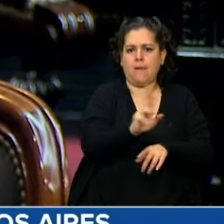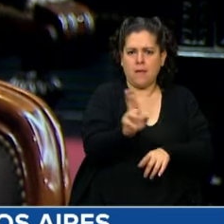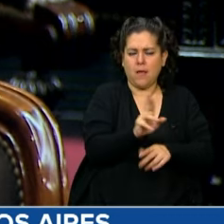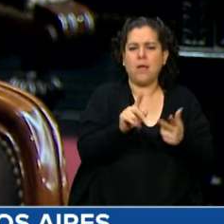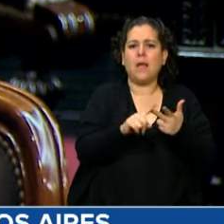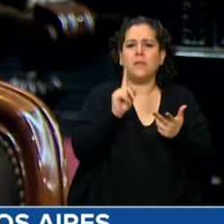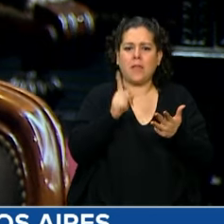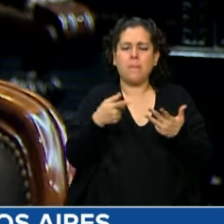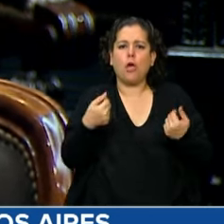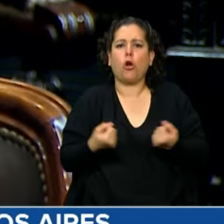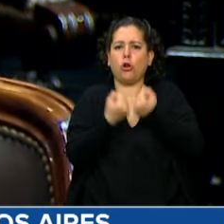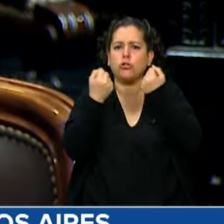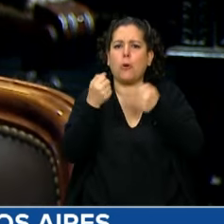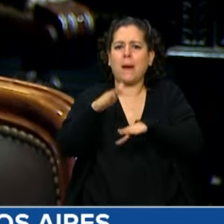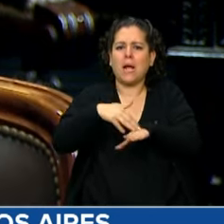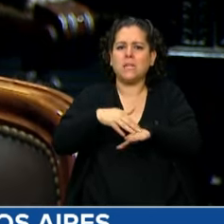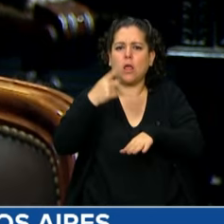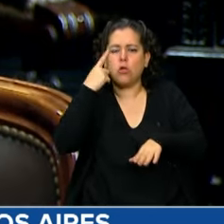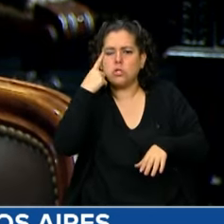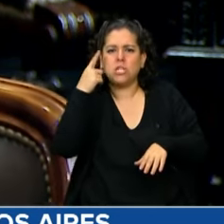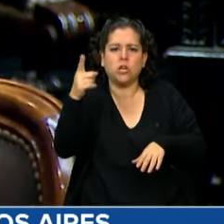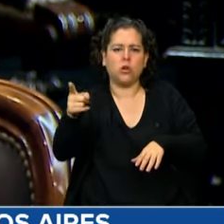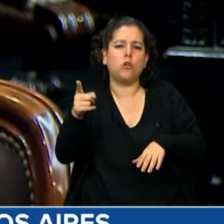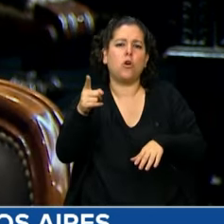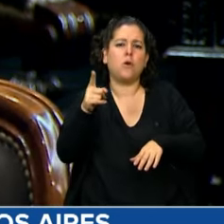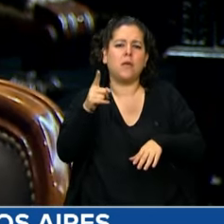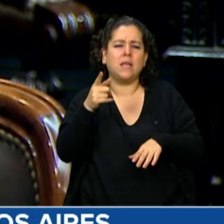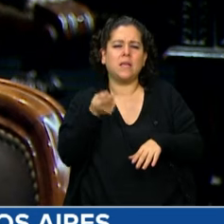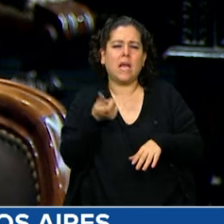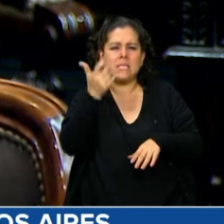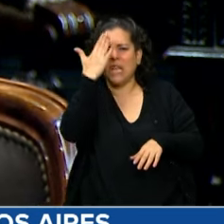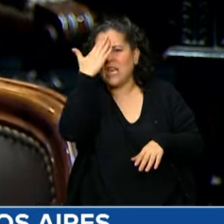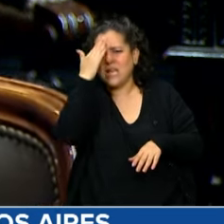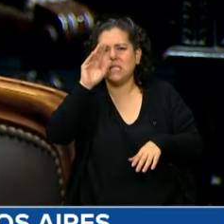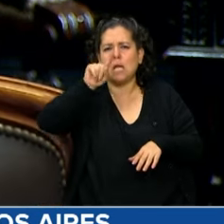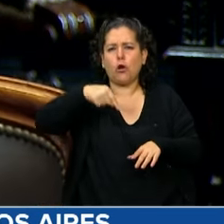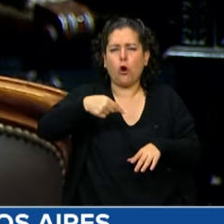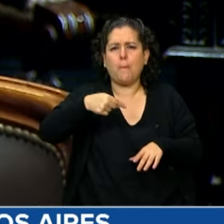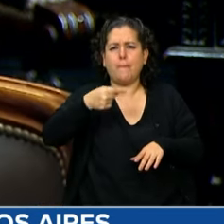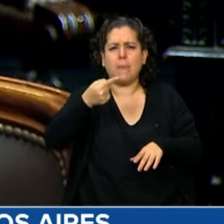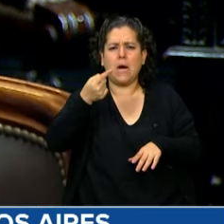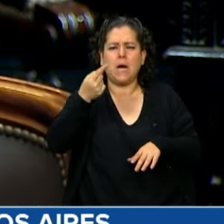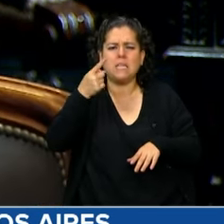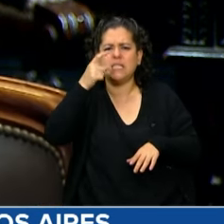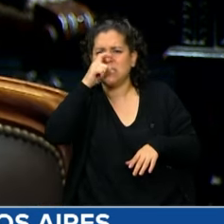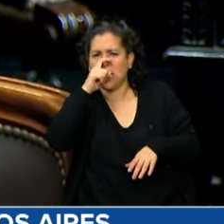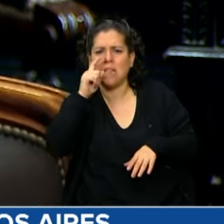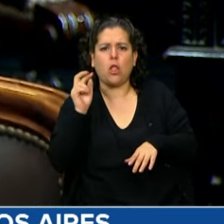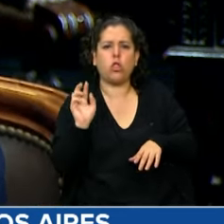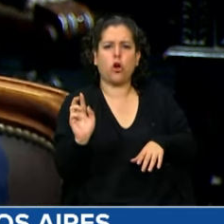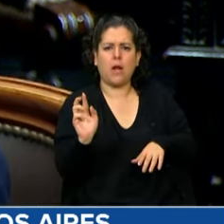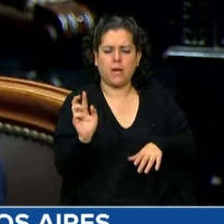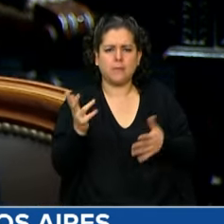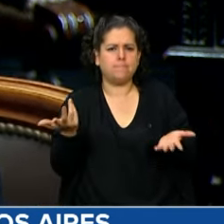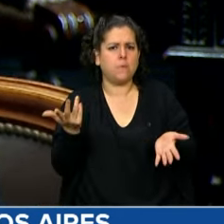para los calzados chinos de un precio F de de 15 7 es